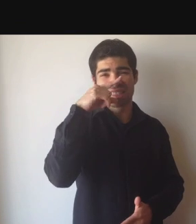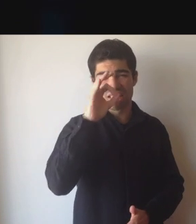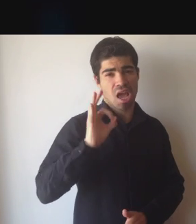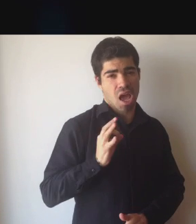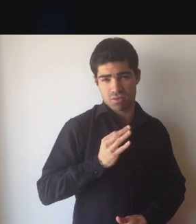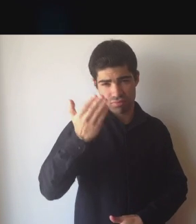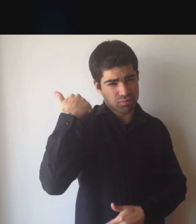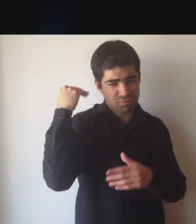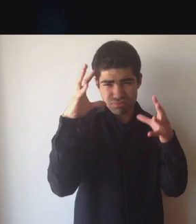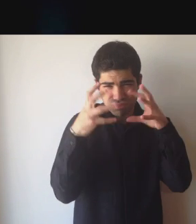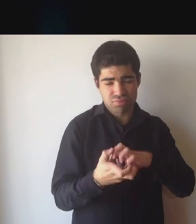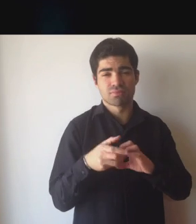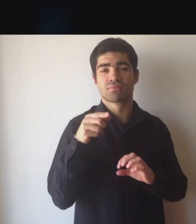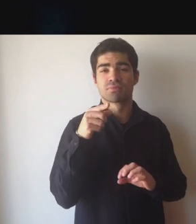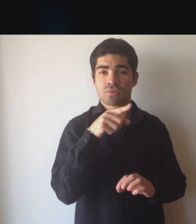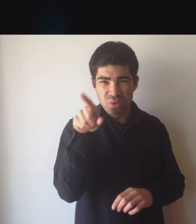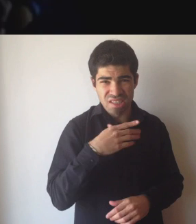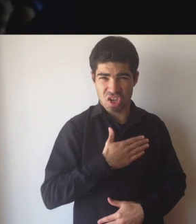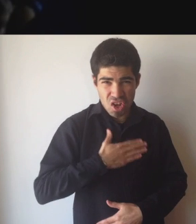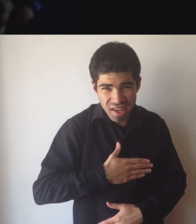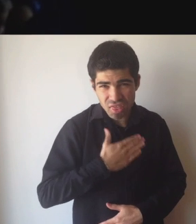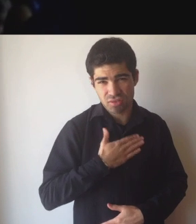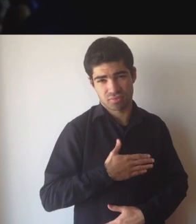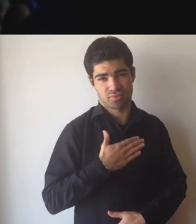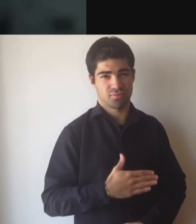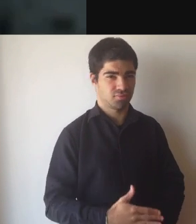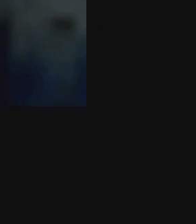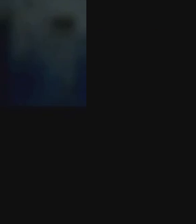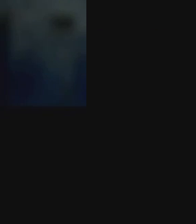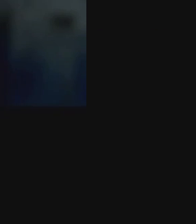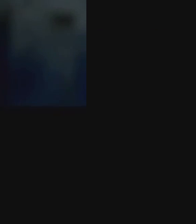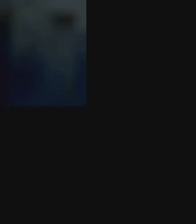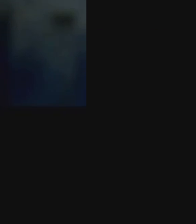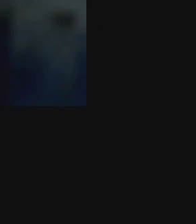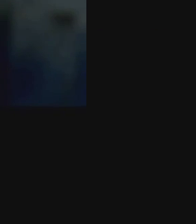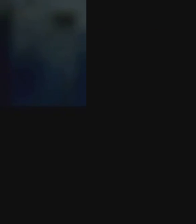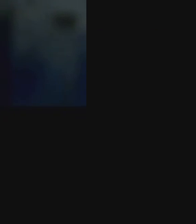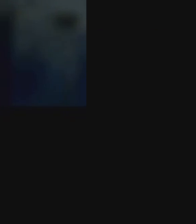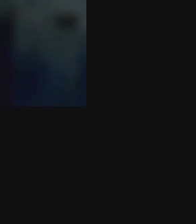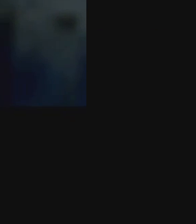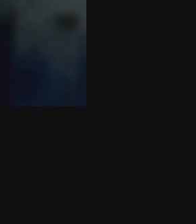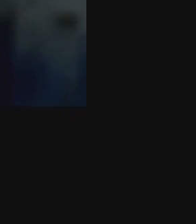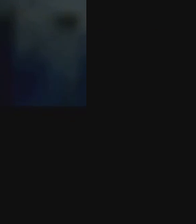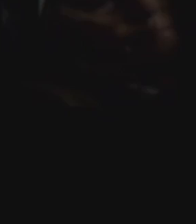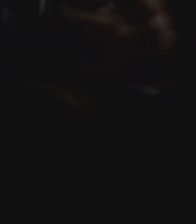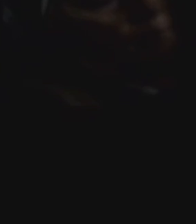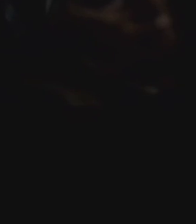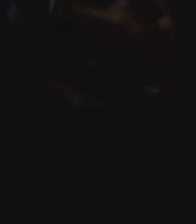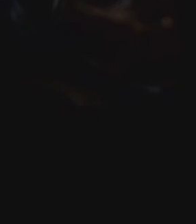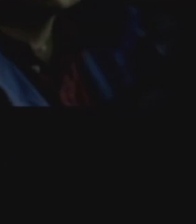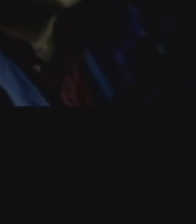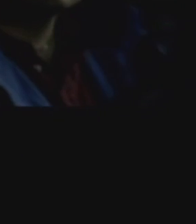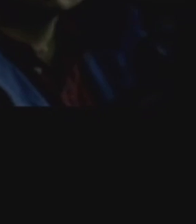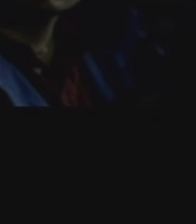fueron levantadas por miles de personas a lo largo de 70 años. Ahora nos traen una miseria y vos pretendés